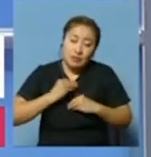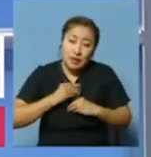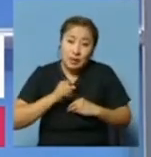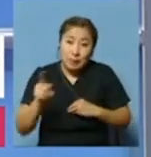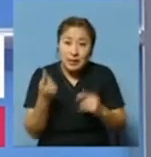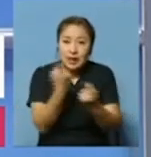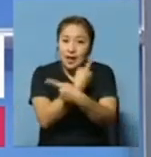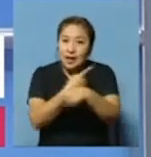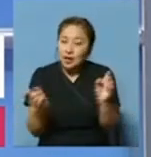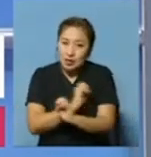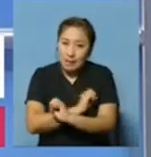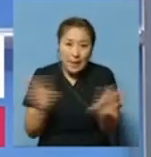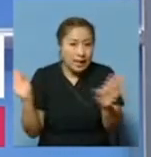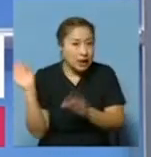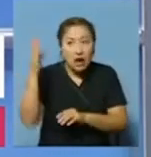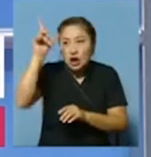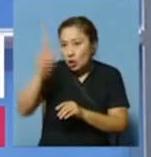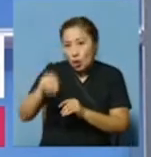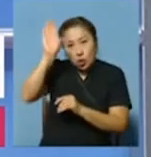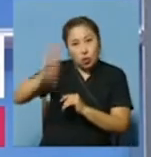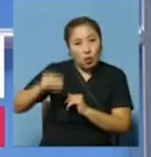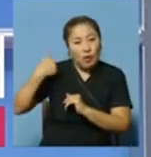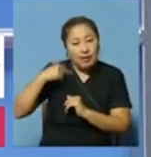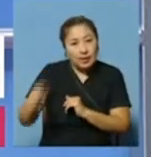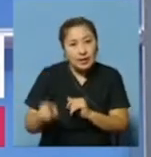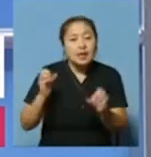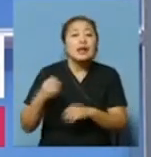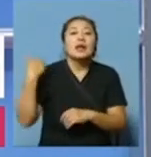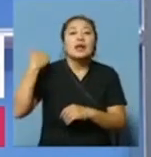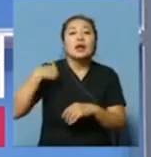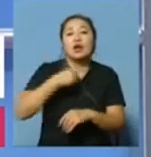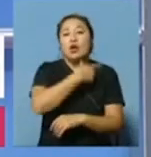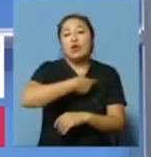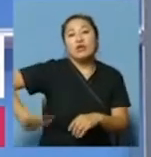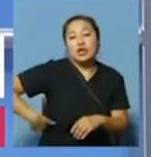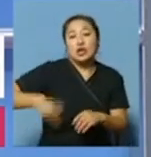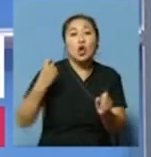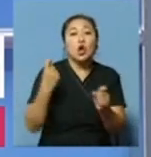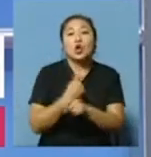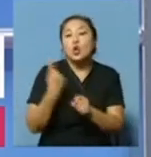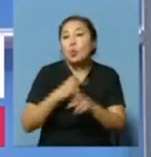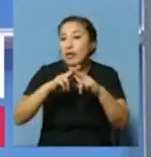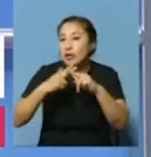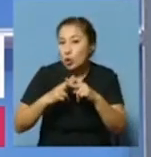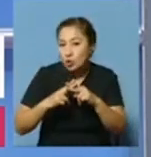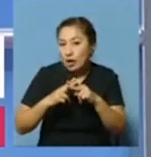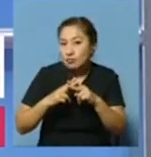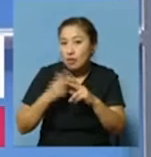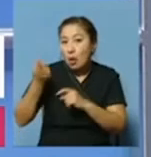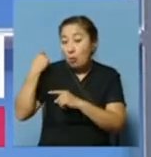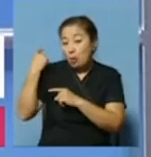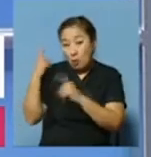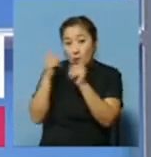las cosas están muy mal en el país este gobierno claramente no sólo no ha podido arreglar los problemas que heredó sino que